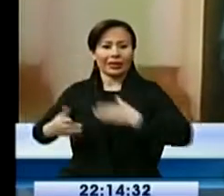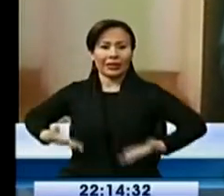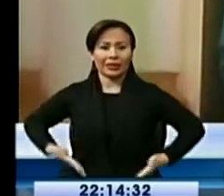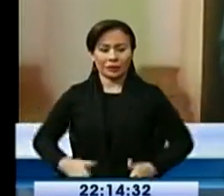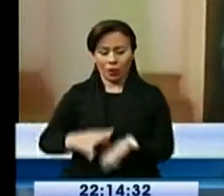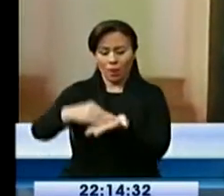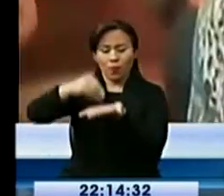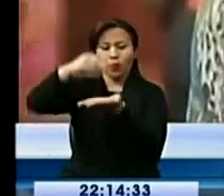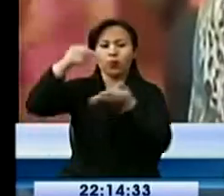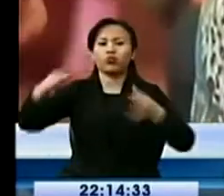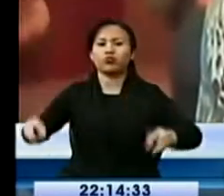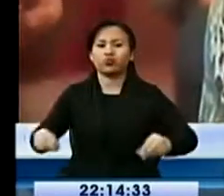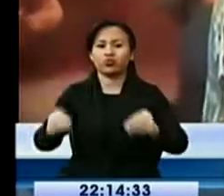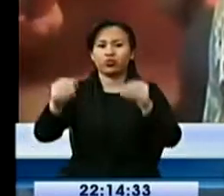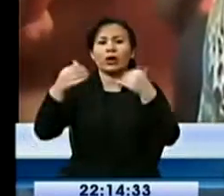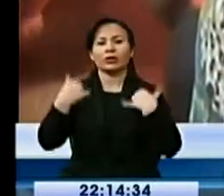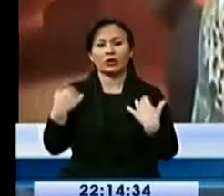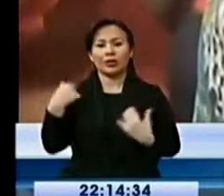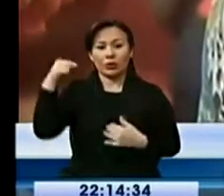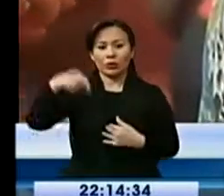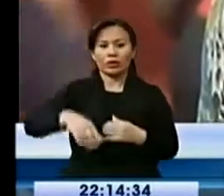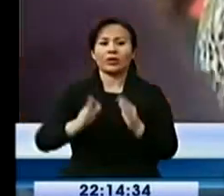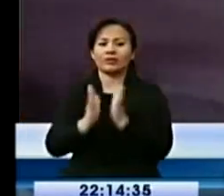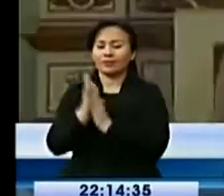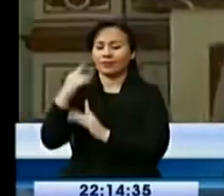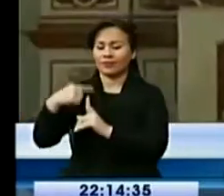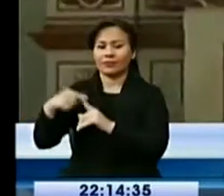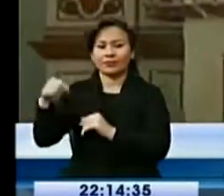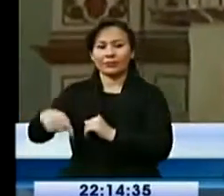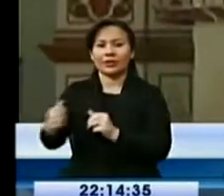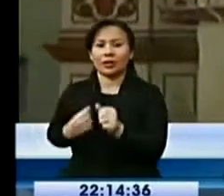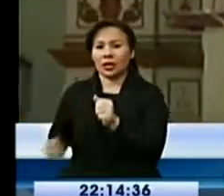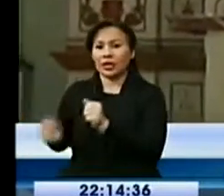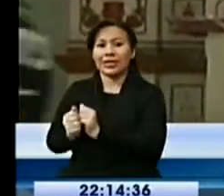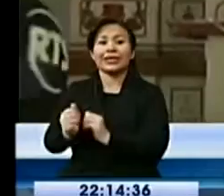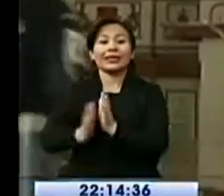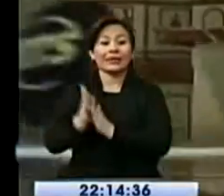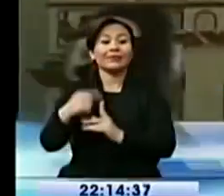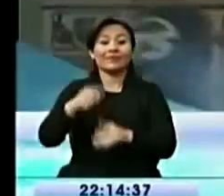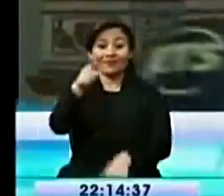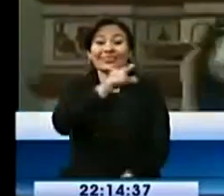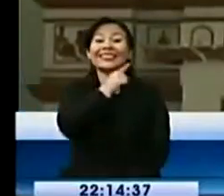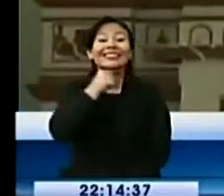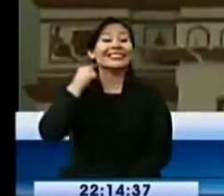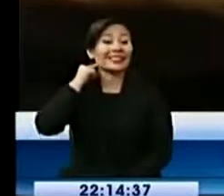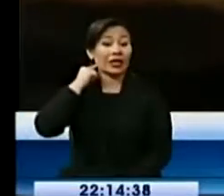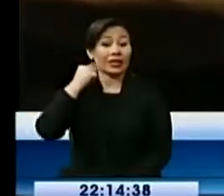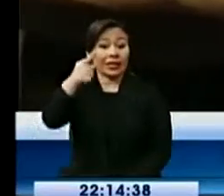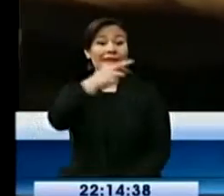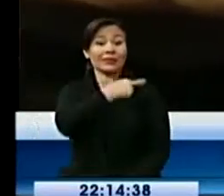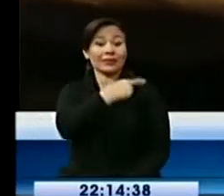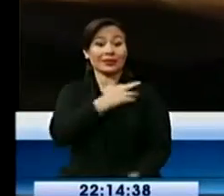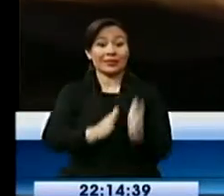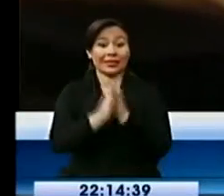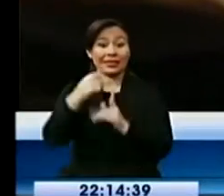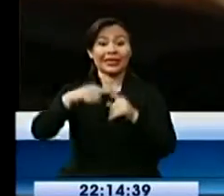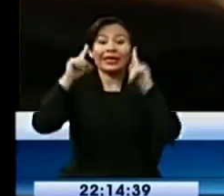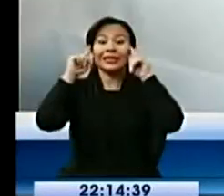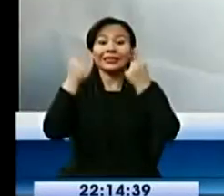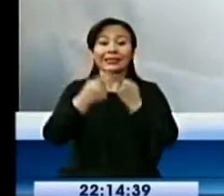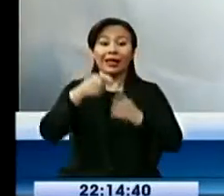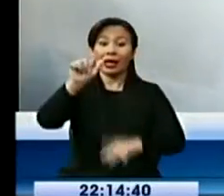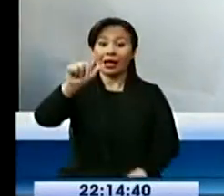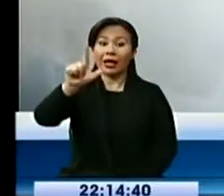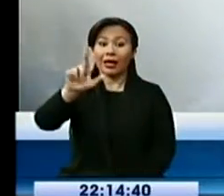tengo. En todo caso, con fe. Para el sacerdote encargado de la iglesia San Alejo, esta es la manera de